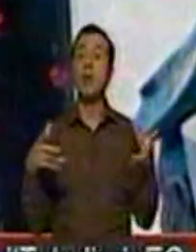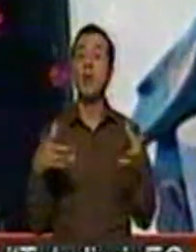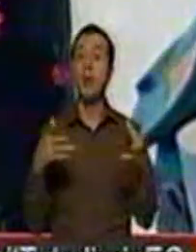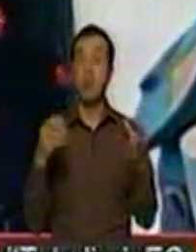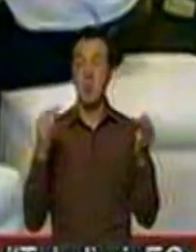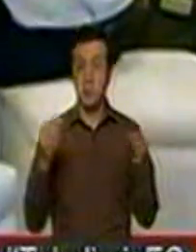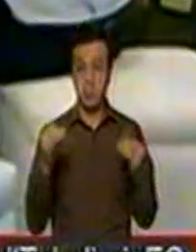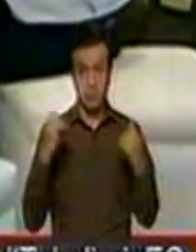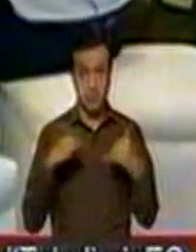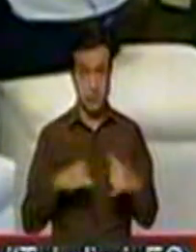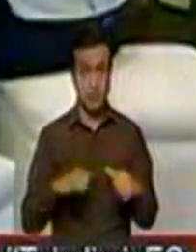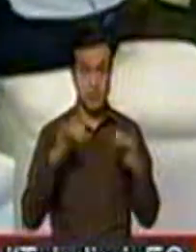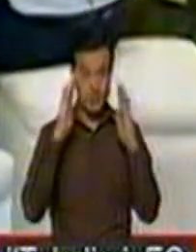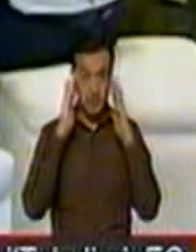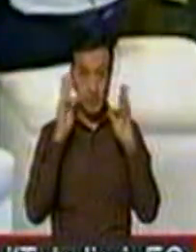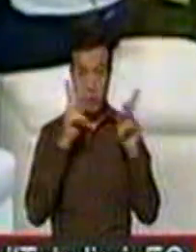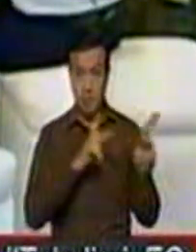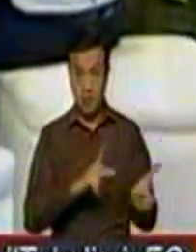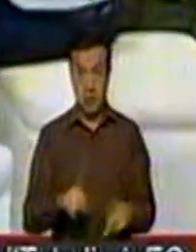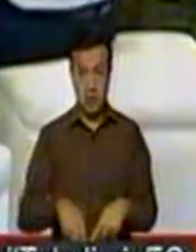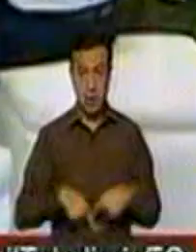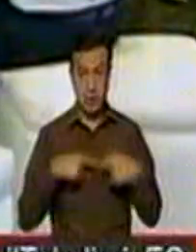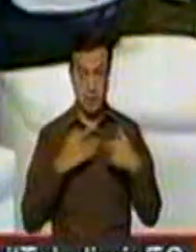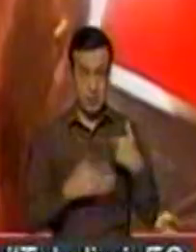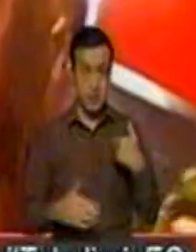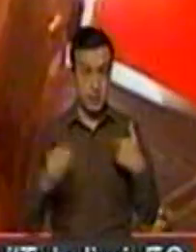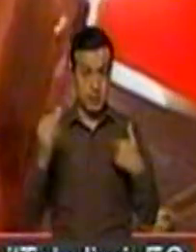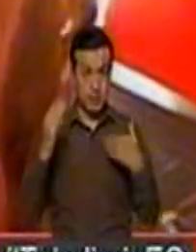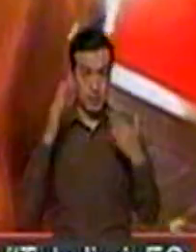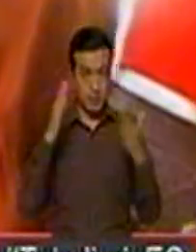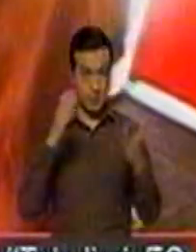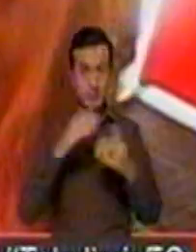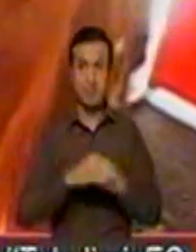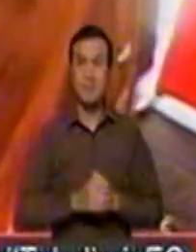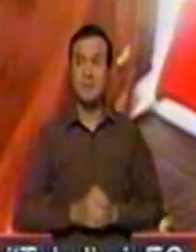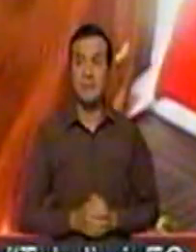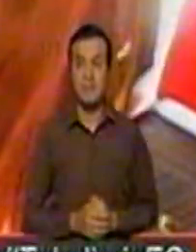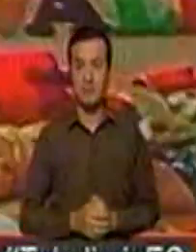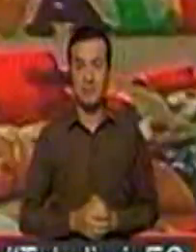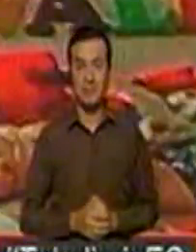política pública establecida en el plan Toda una Vida. Guadalupe Ayoví, Medios Públicos.